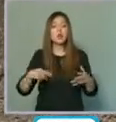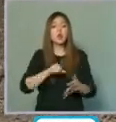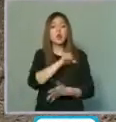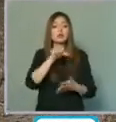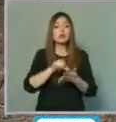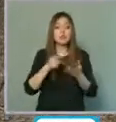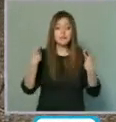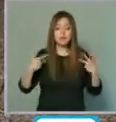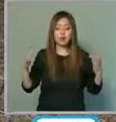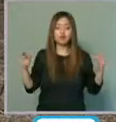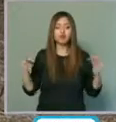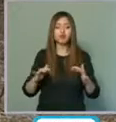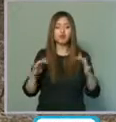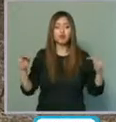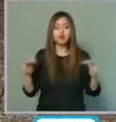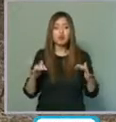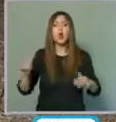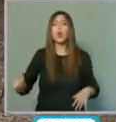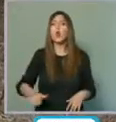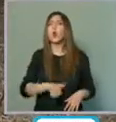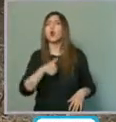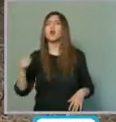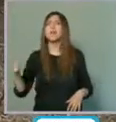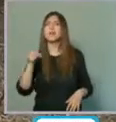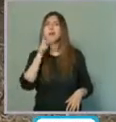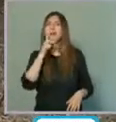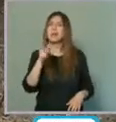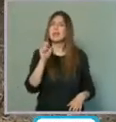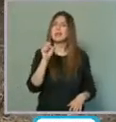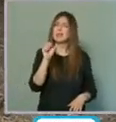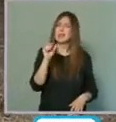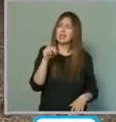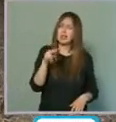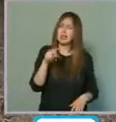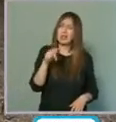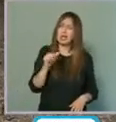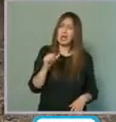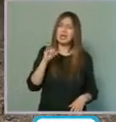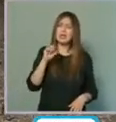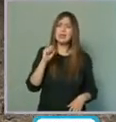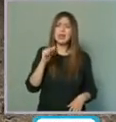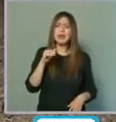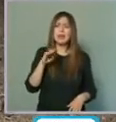luego uno que dice Santa Isabel Tola y como que, ay, Santa Isabel, tan